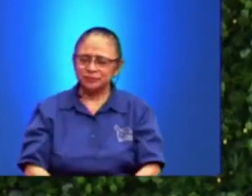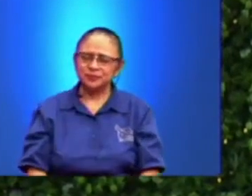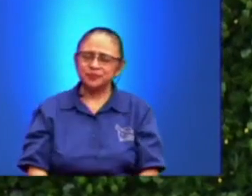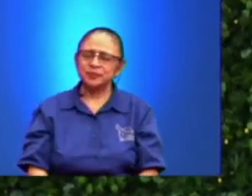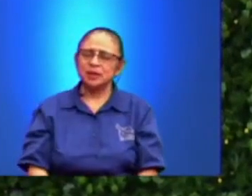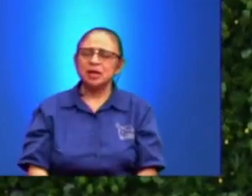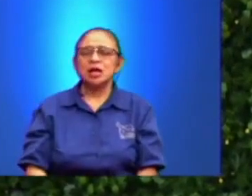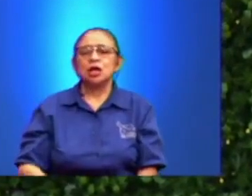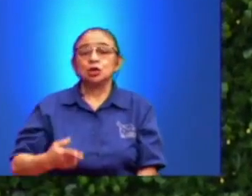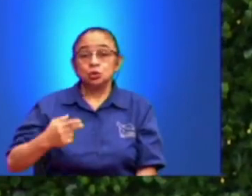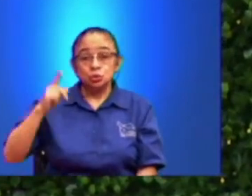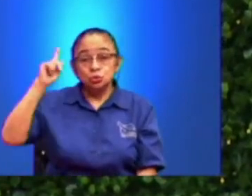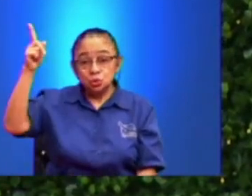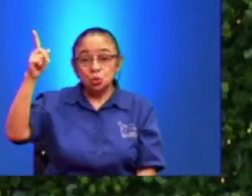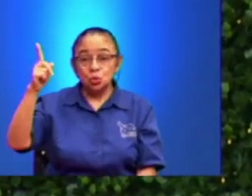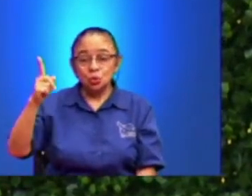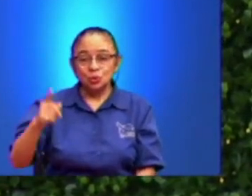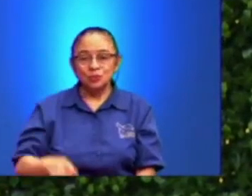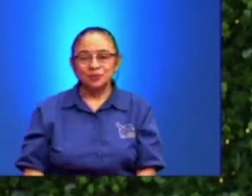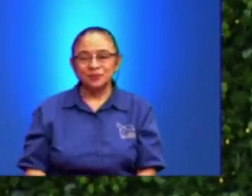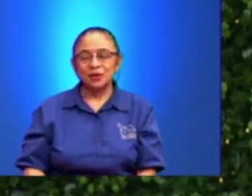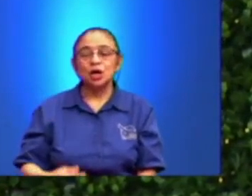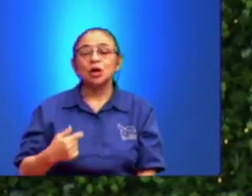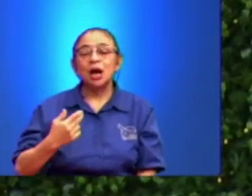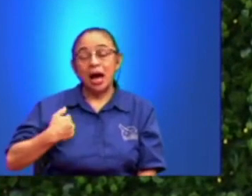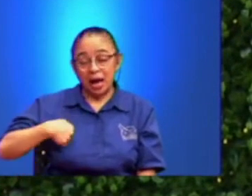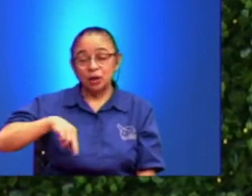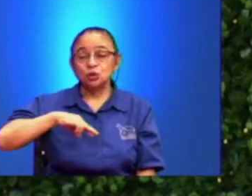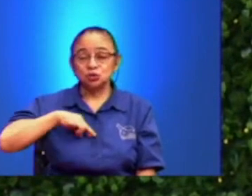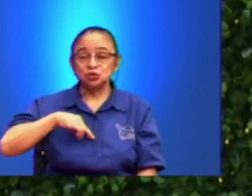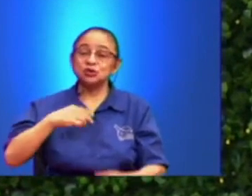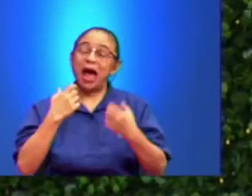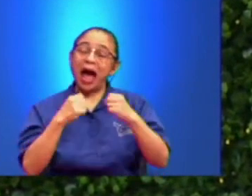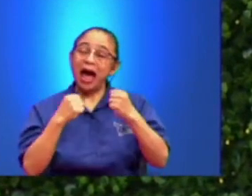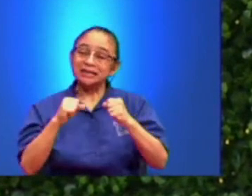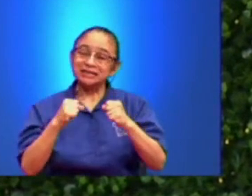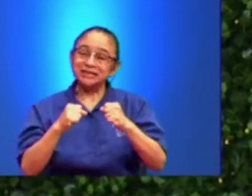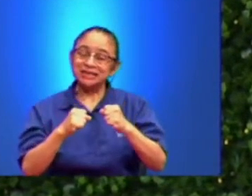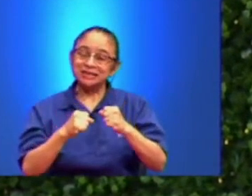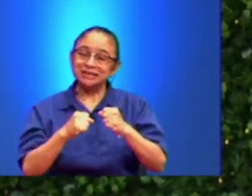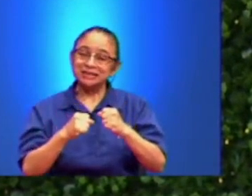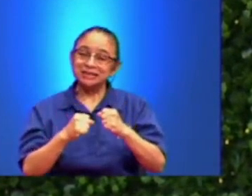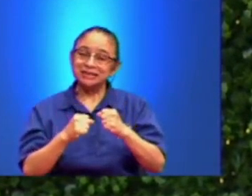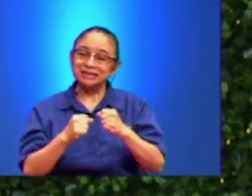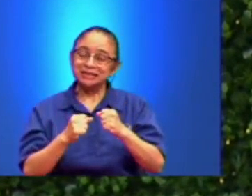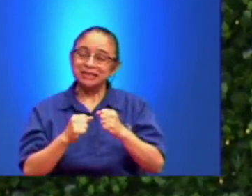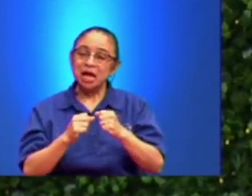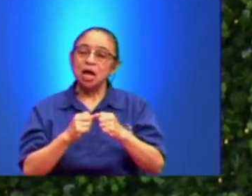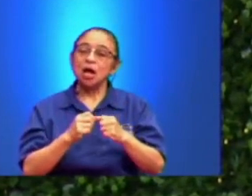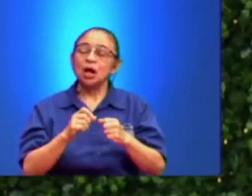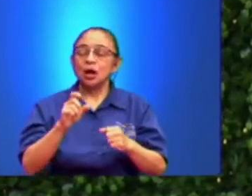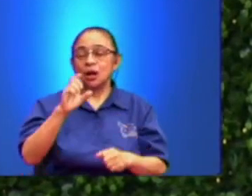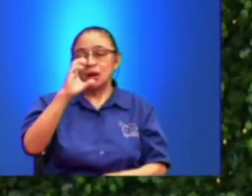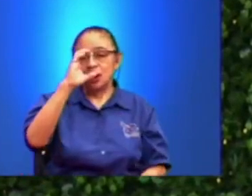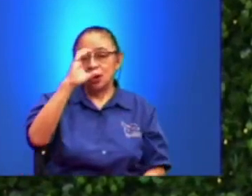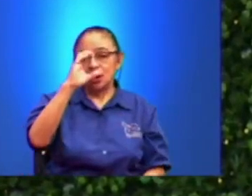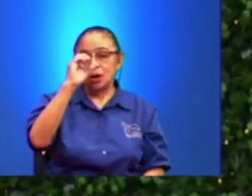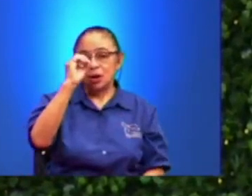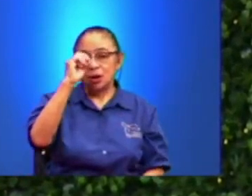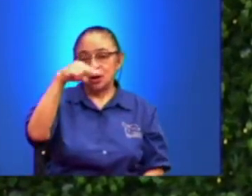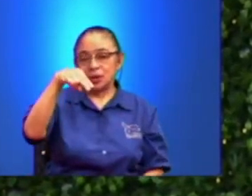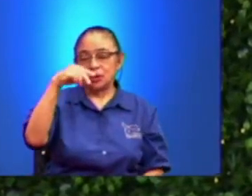nos hace con siervos de los que antes anunciaron esto como cuando juan